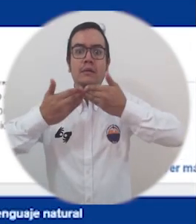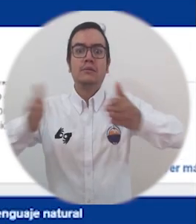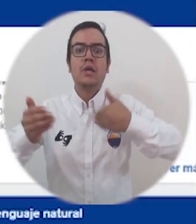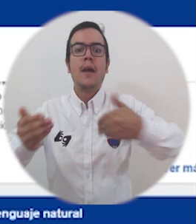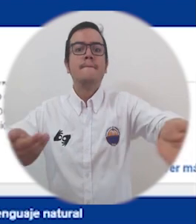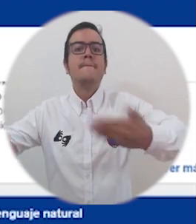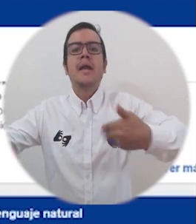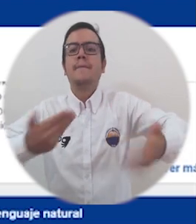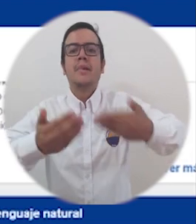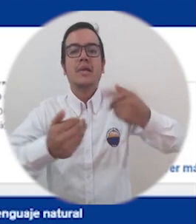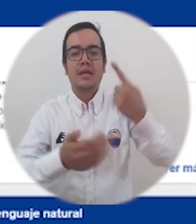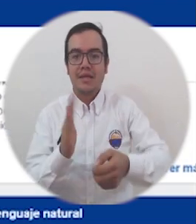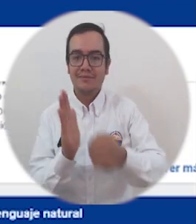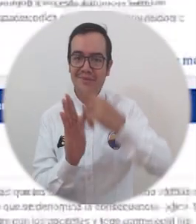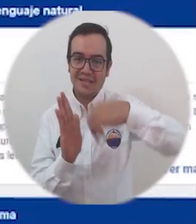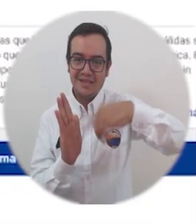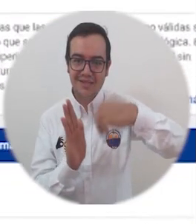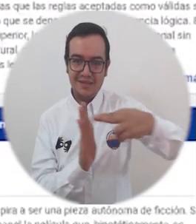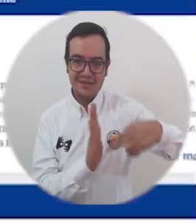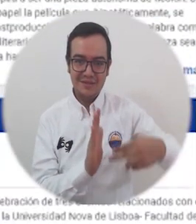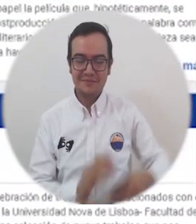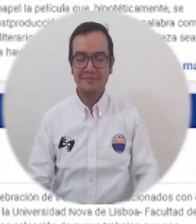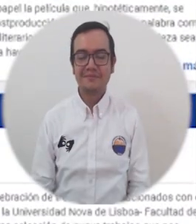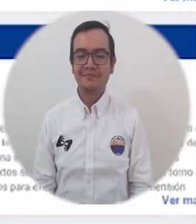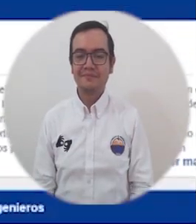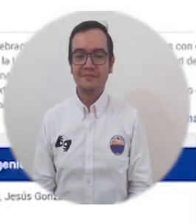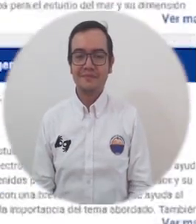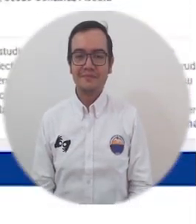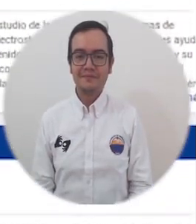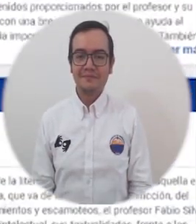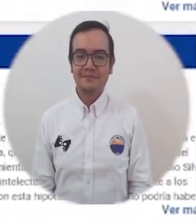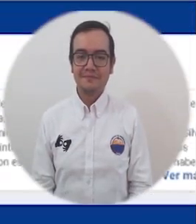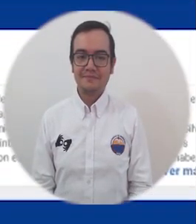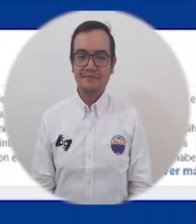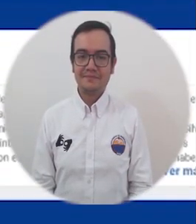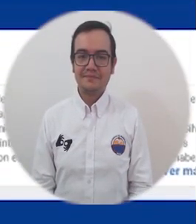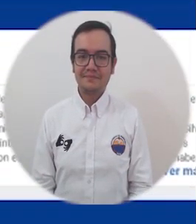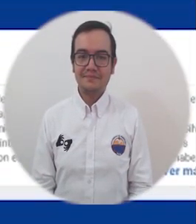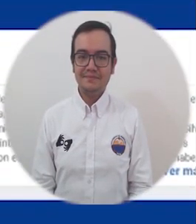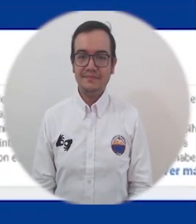sino también todo el mundo pueda, digamos, acceder a estos libros.